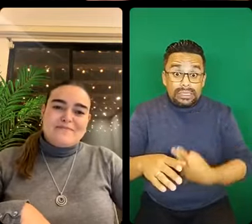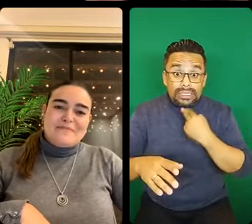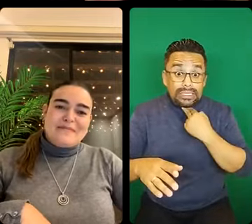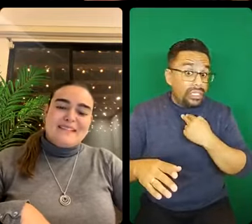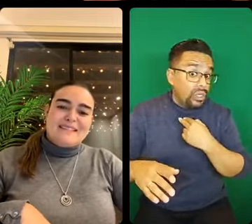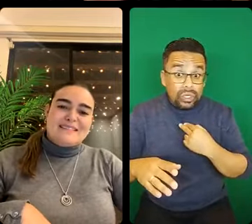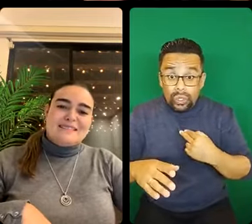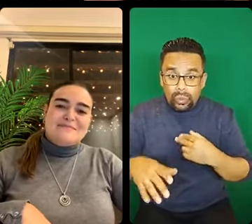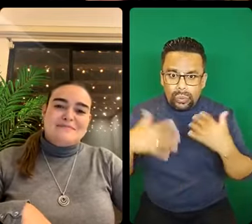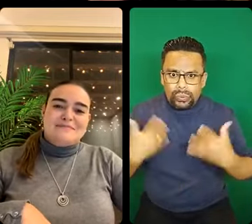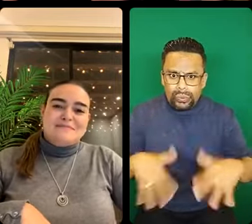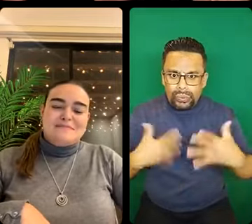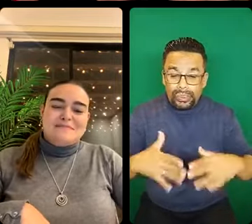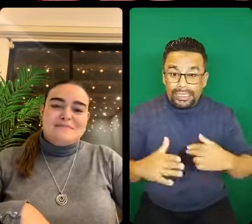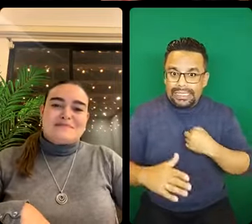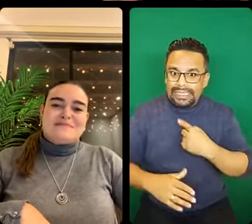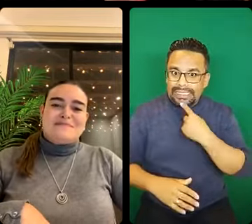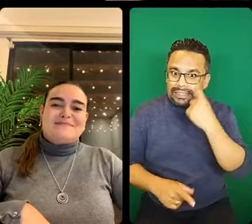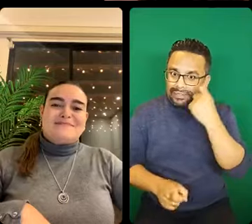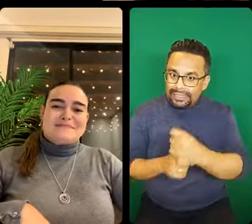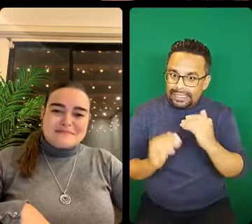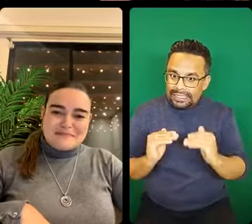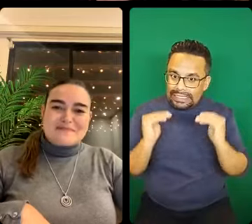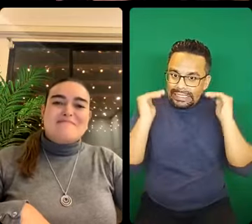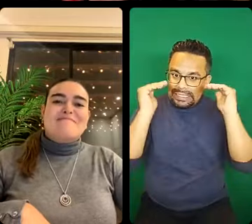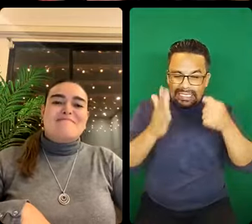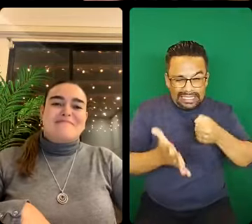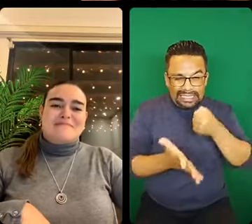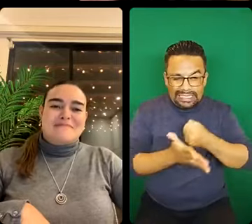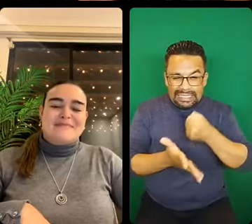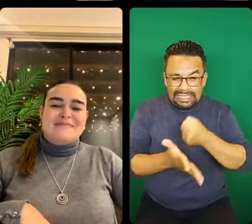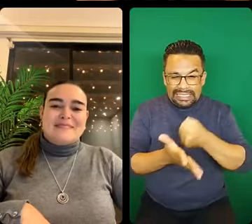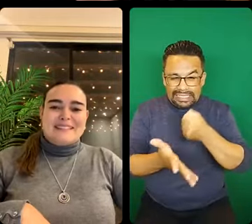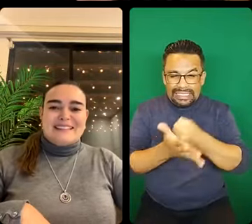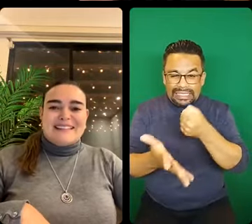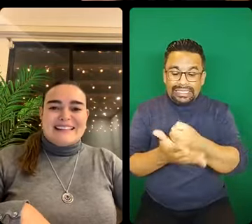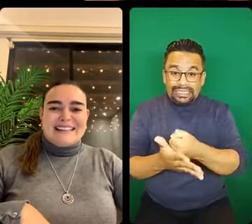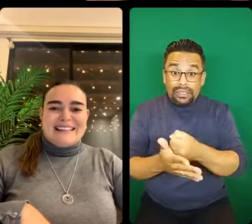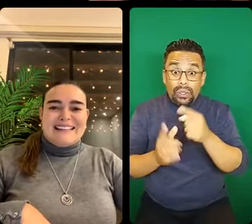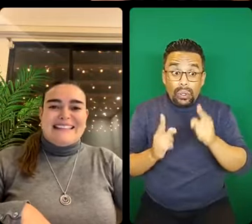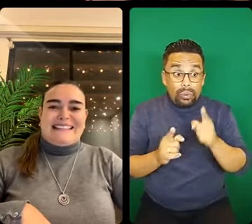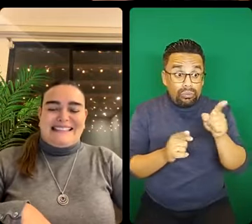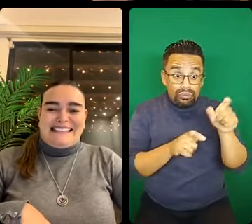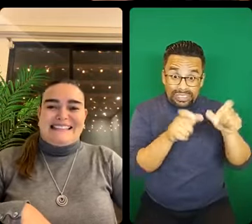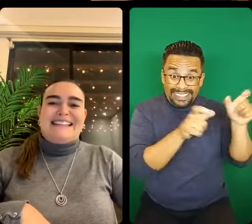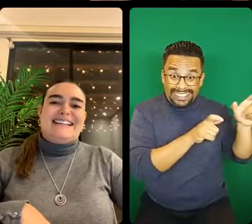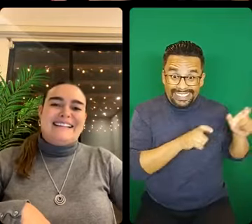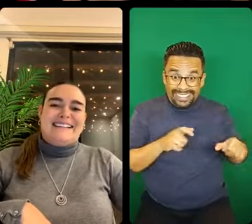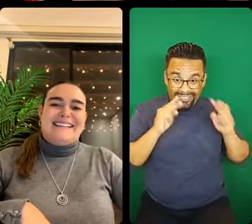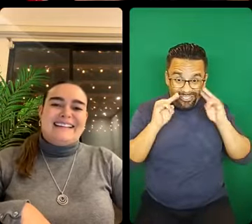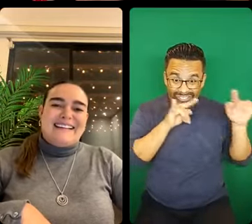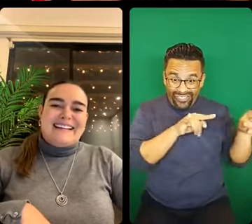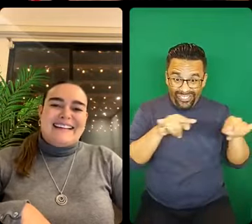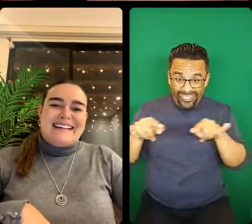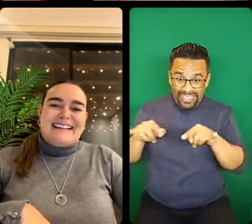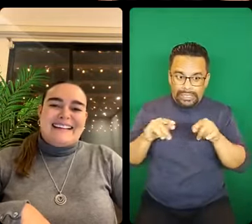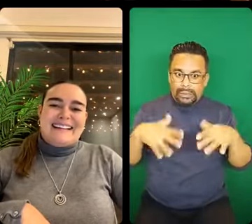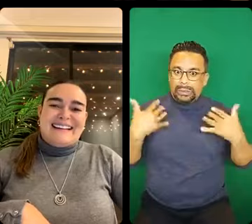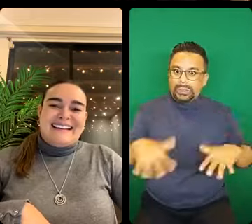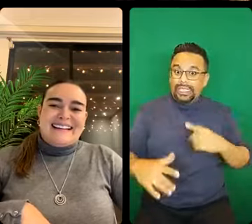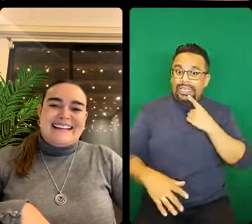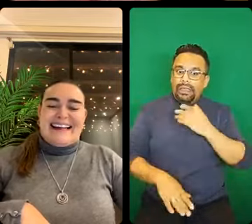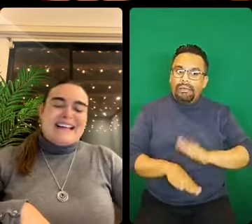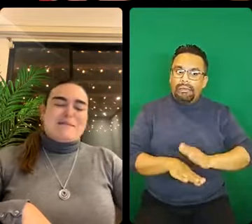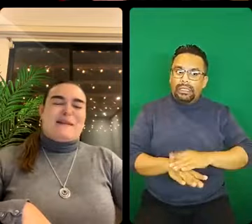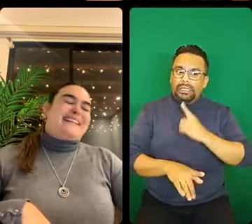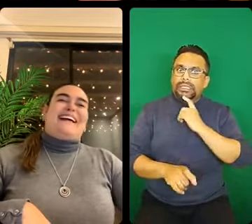que tienen que seguir insistiendo, que tienen que sacarla del estadio, porque nos dijeron los curadores que estaba súper difícil. O sea,